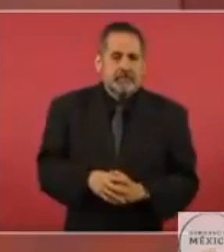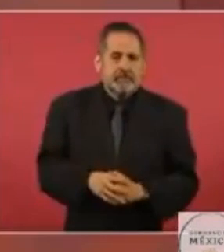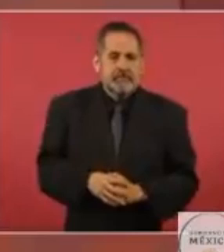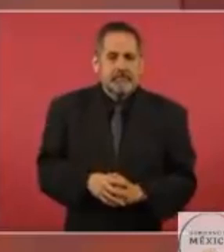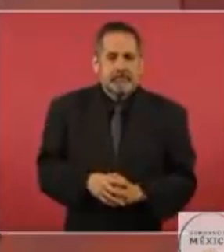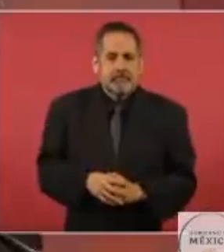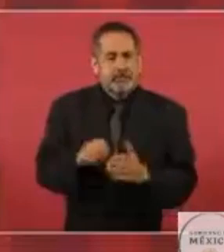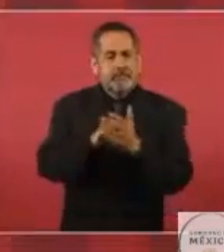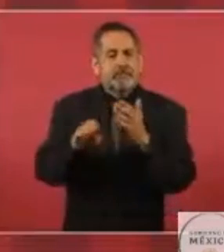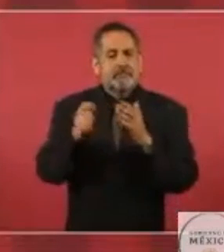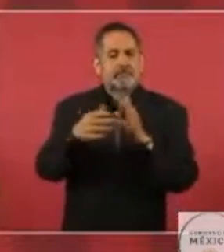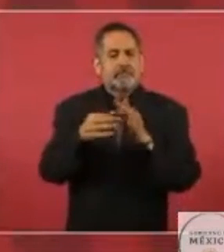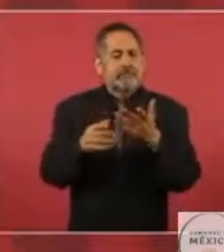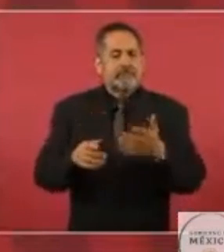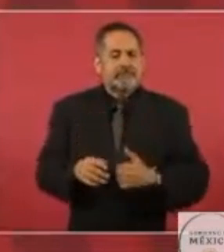Por ejemplo, eso de